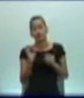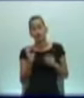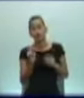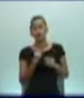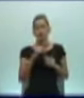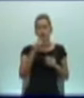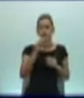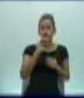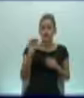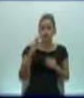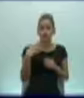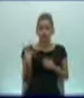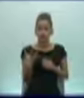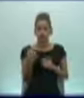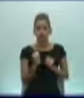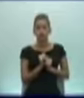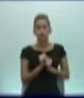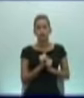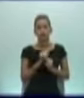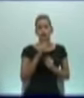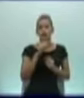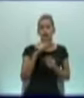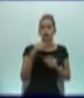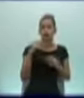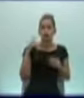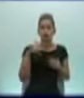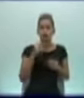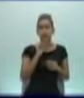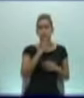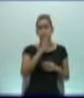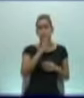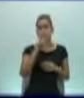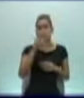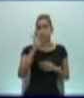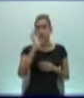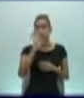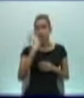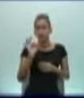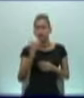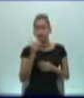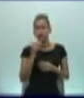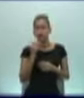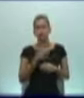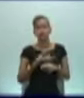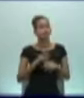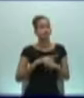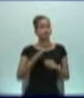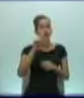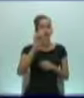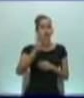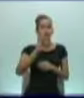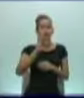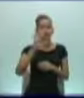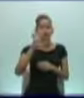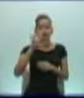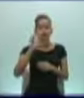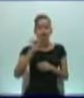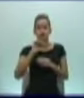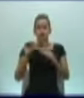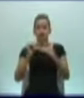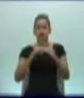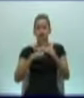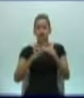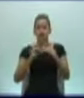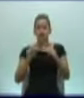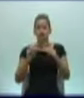el 75%, que puede ser representado un 75 sobre 100, son 3/4 partes